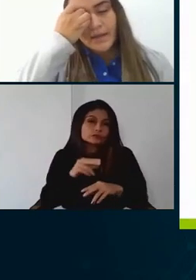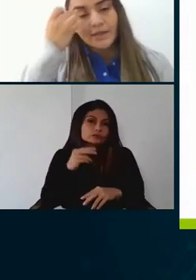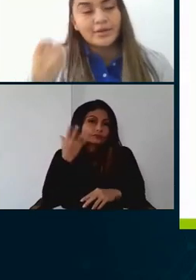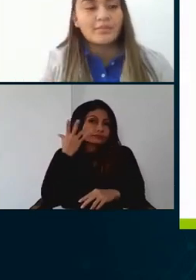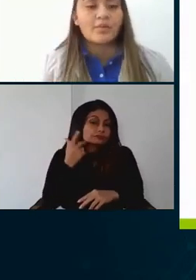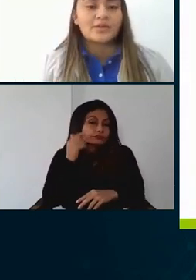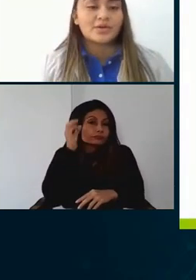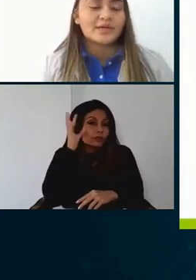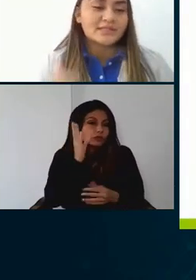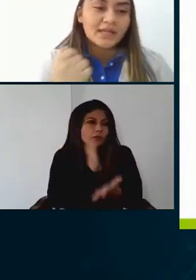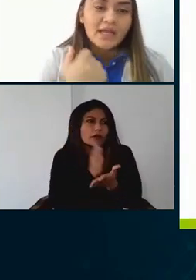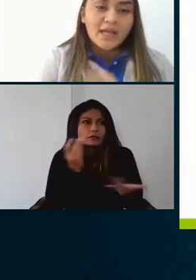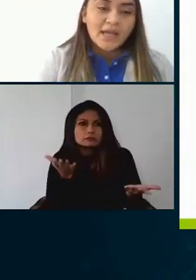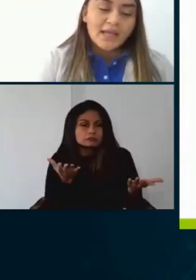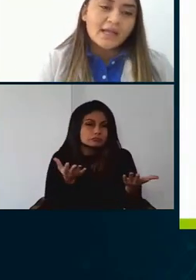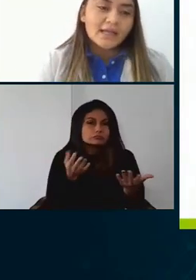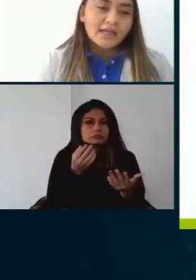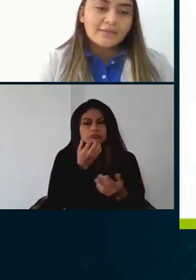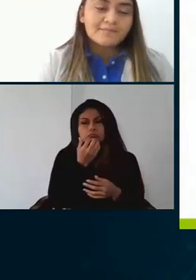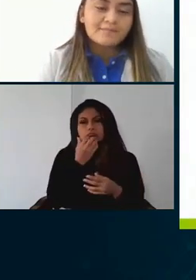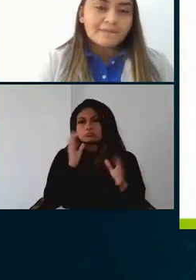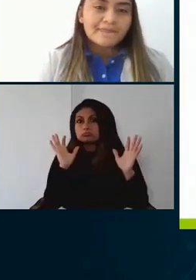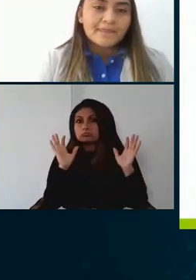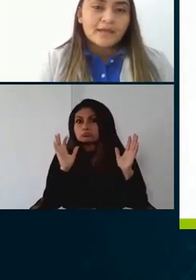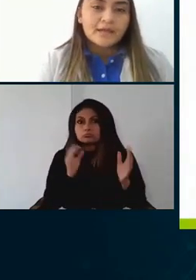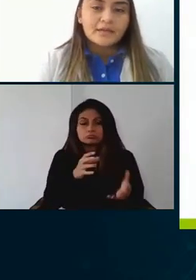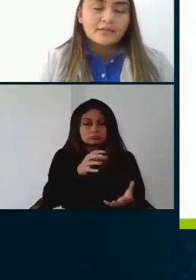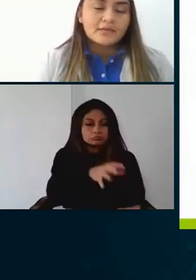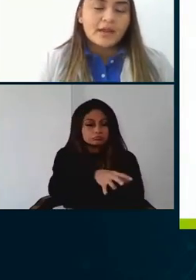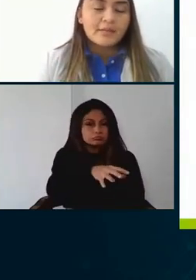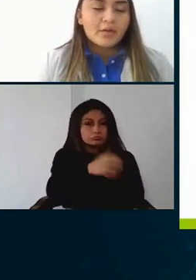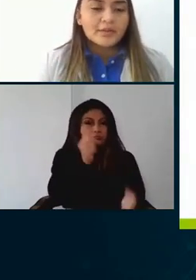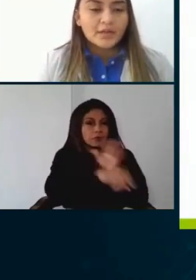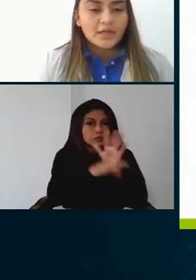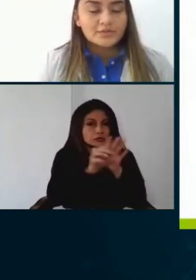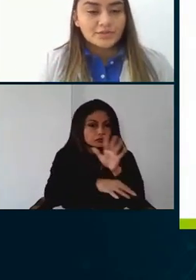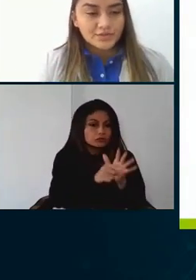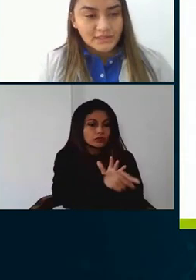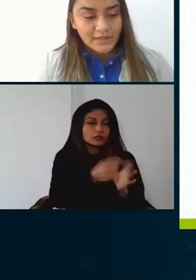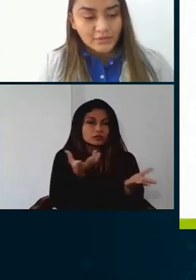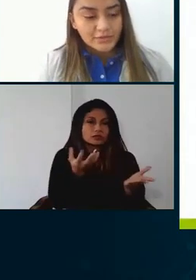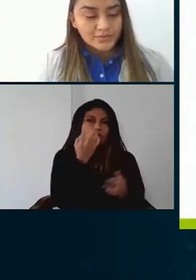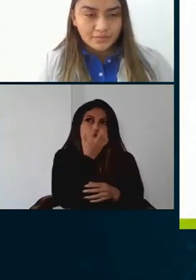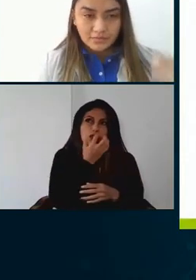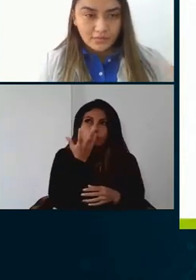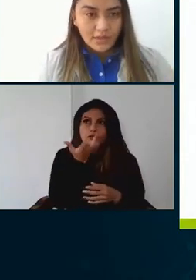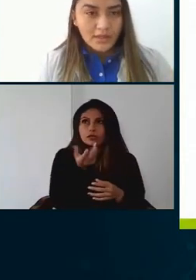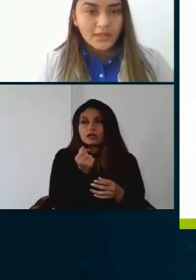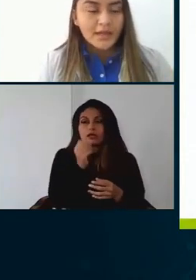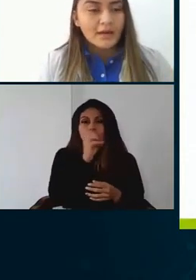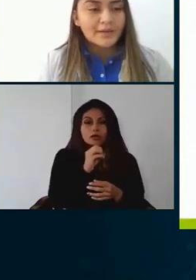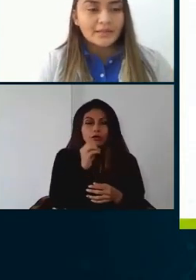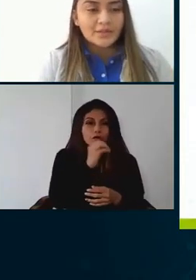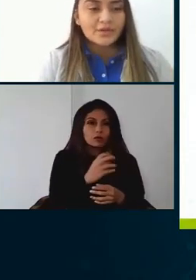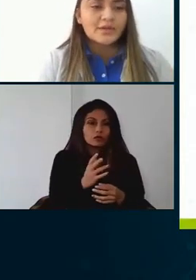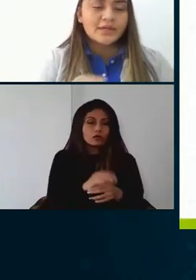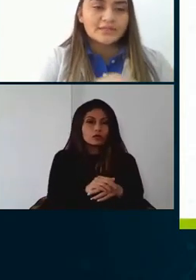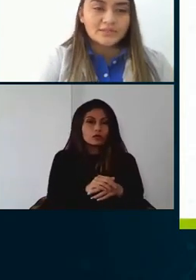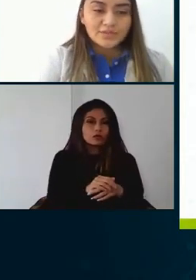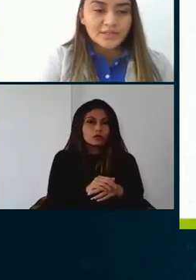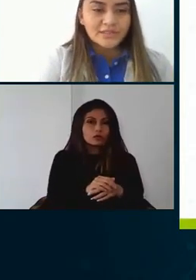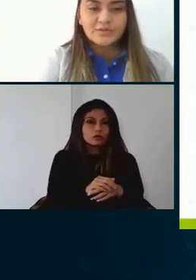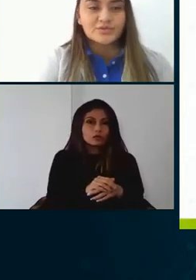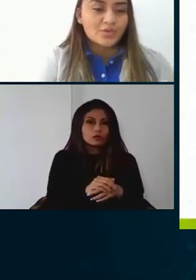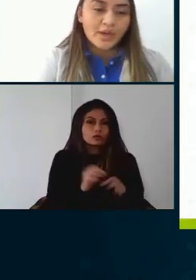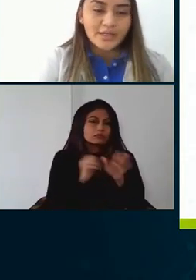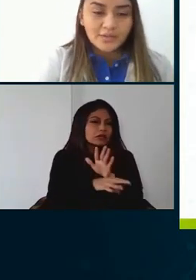clase de peligro en el momento de hacer, en el momento de que nosotros hacemos, en que cada apartamento